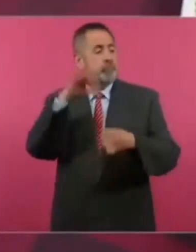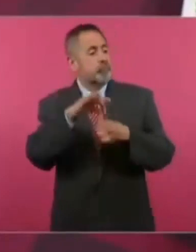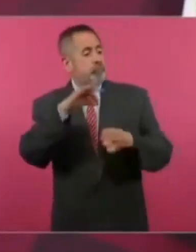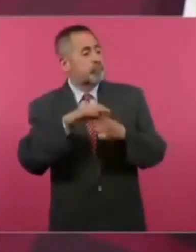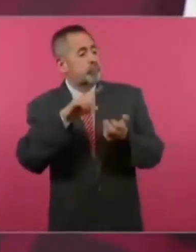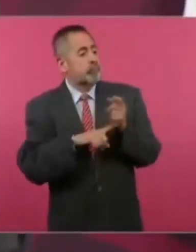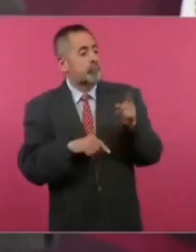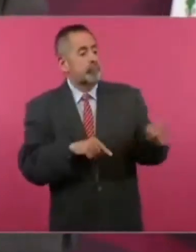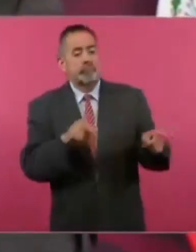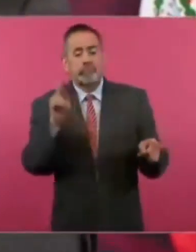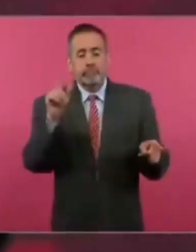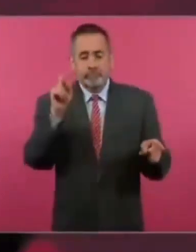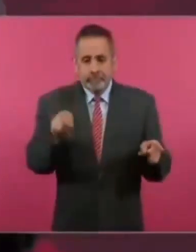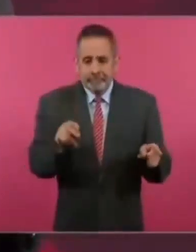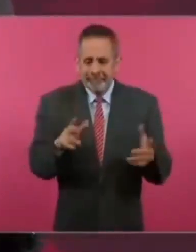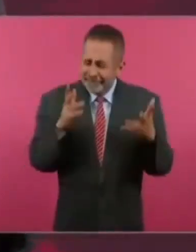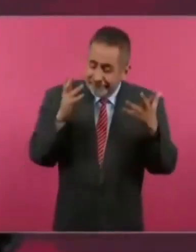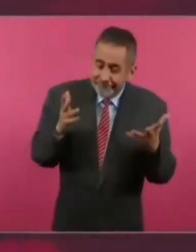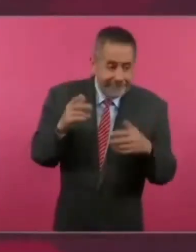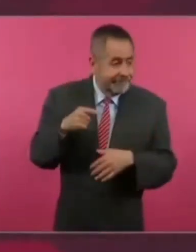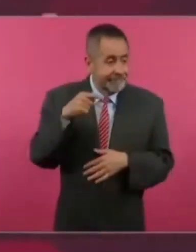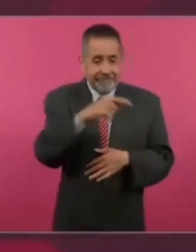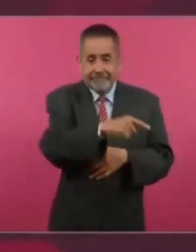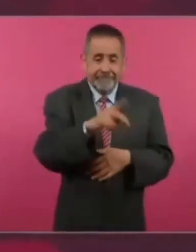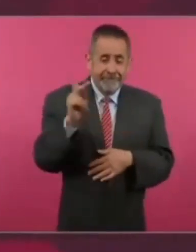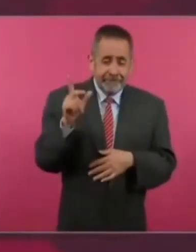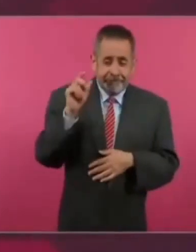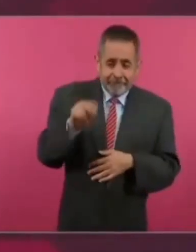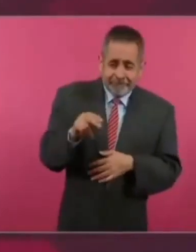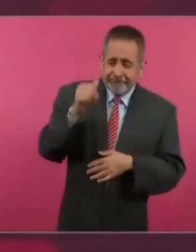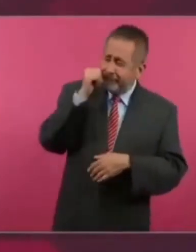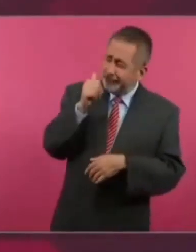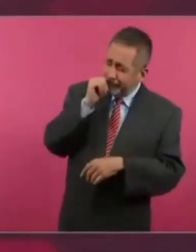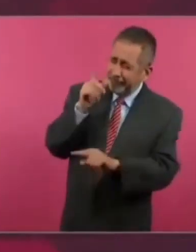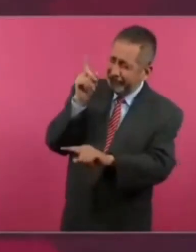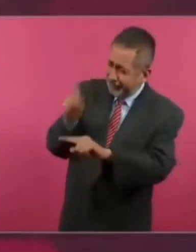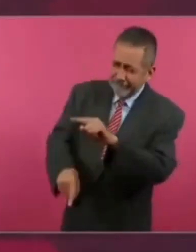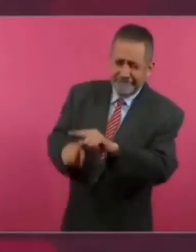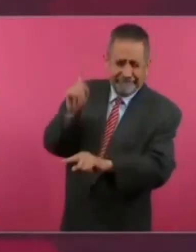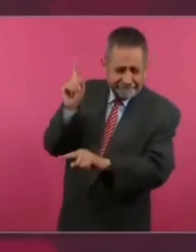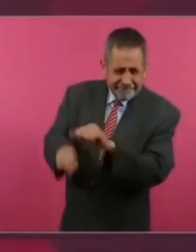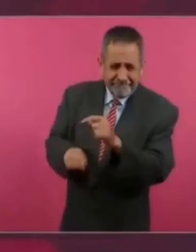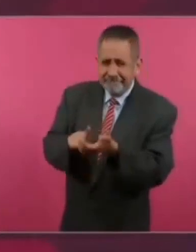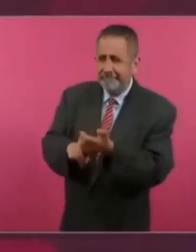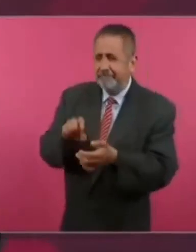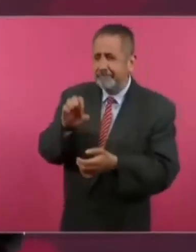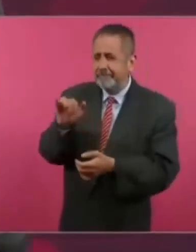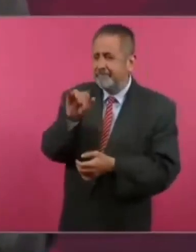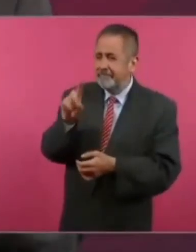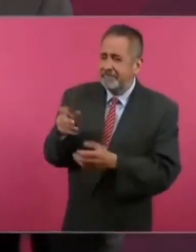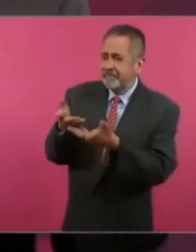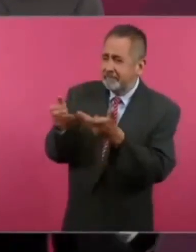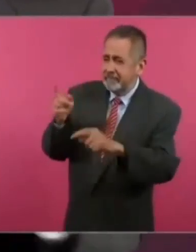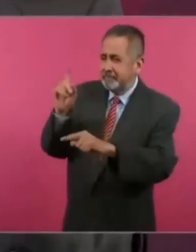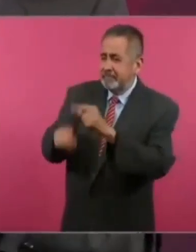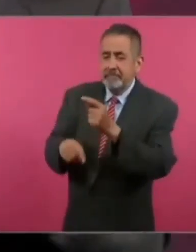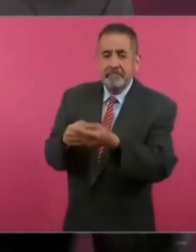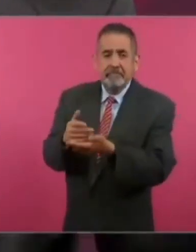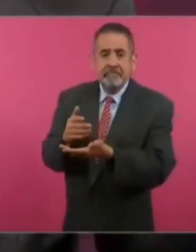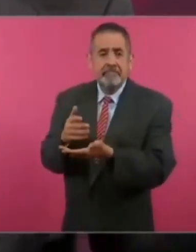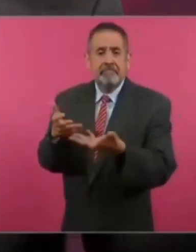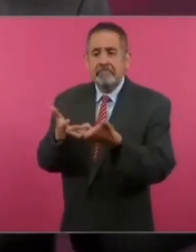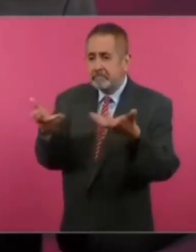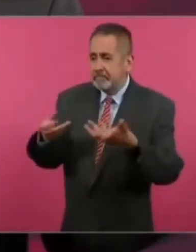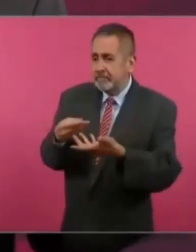que no sabían que el PAN siempre se opuso al reparto agrario,